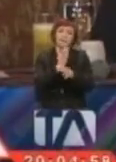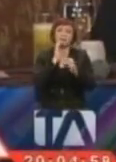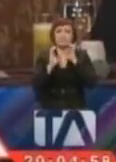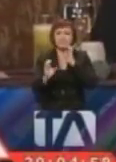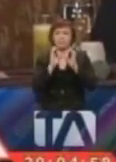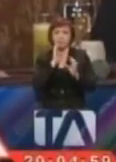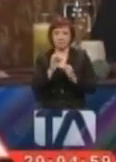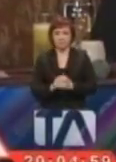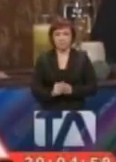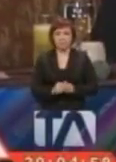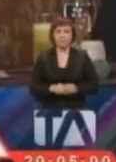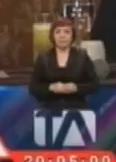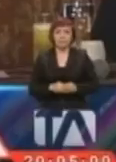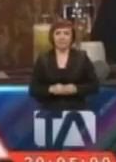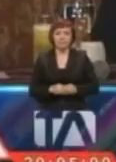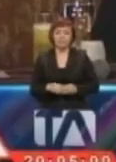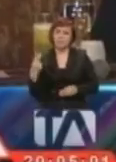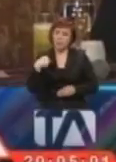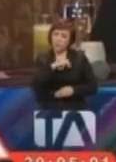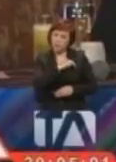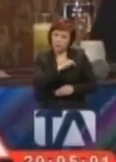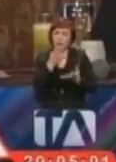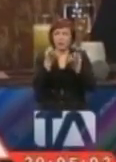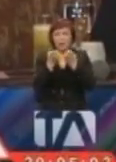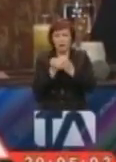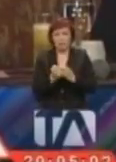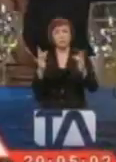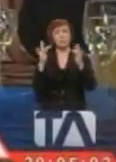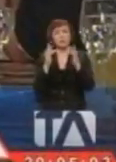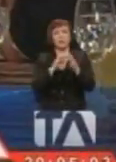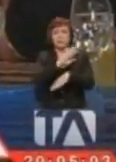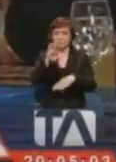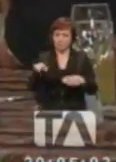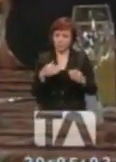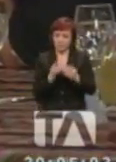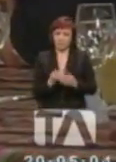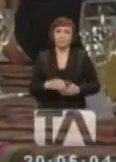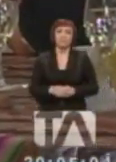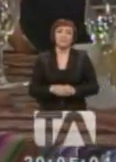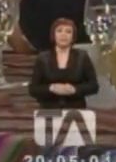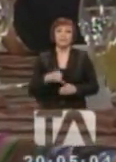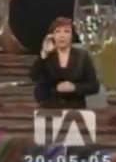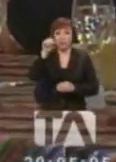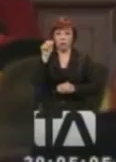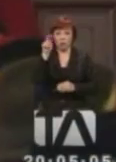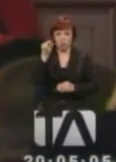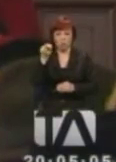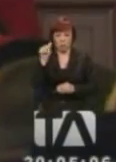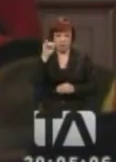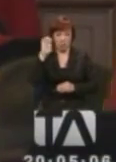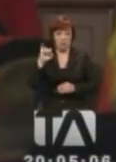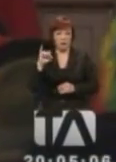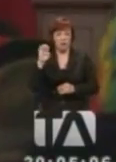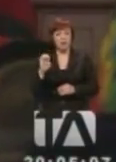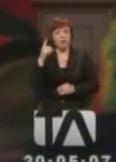significa esa buena predisposición que tenemos en estos momentos. Para la CONAIE no es momento de ver al pasado,